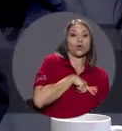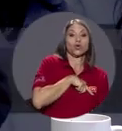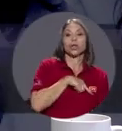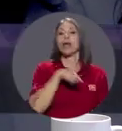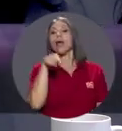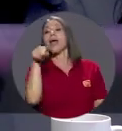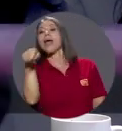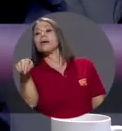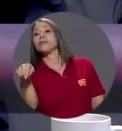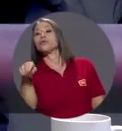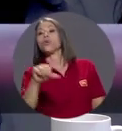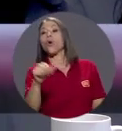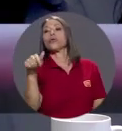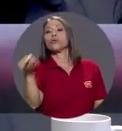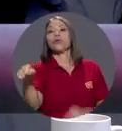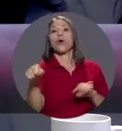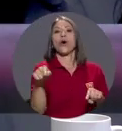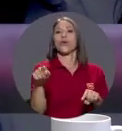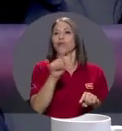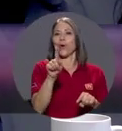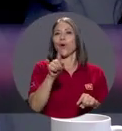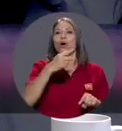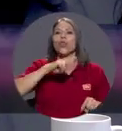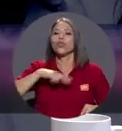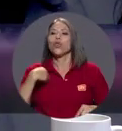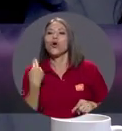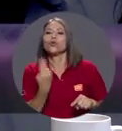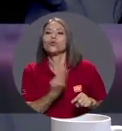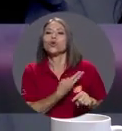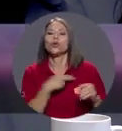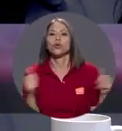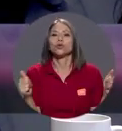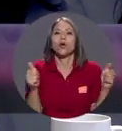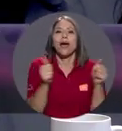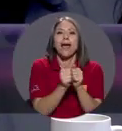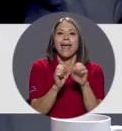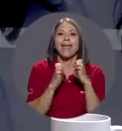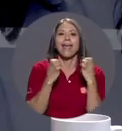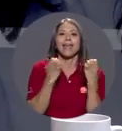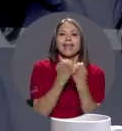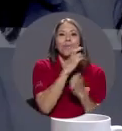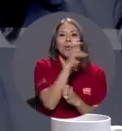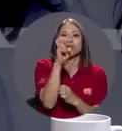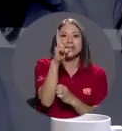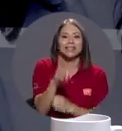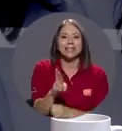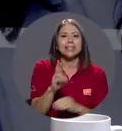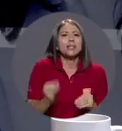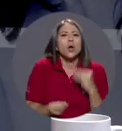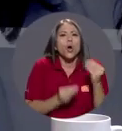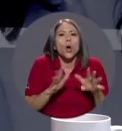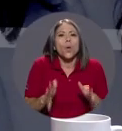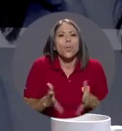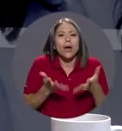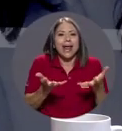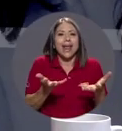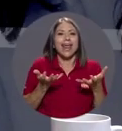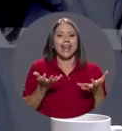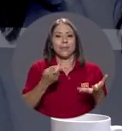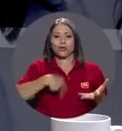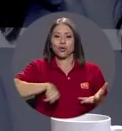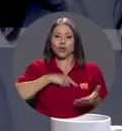y ellos, no como la otredad, sino nosotros como equipo, como costarricenses, cómo queremos generar